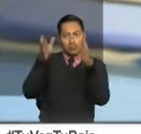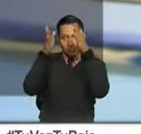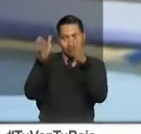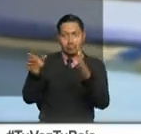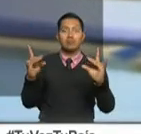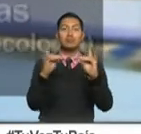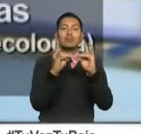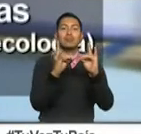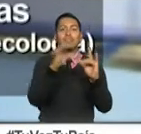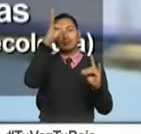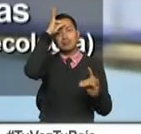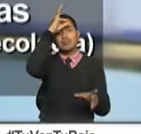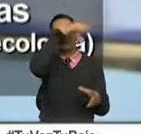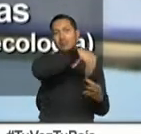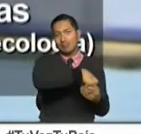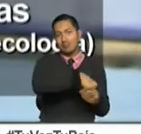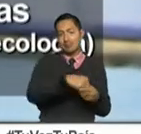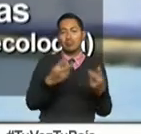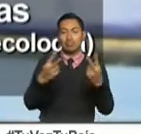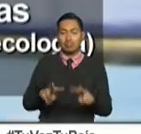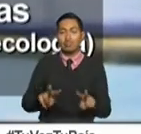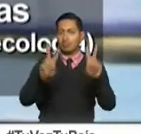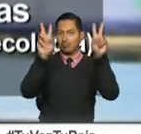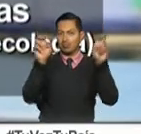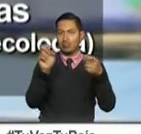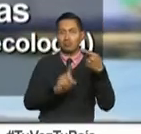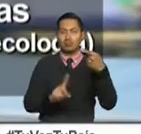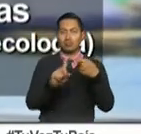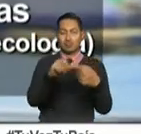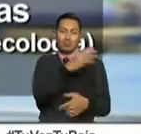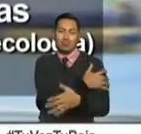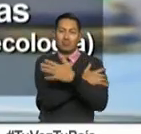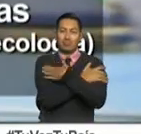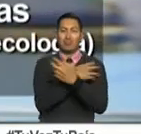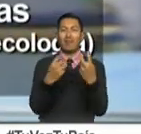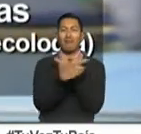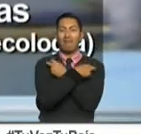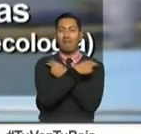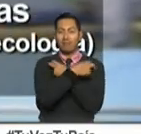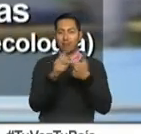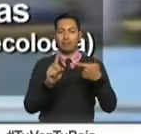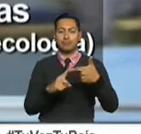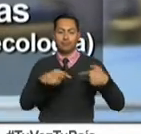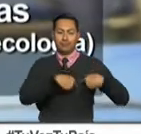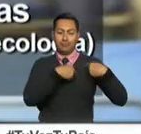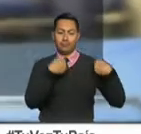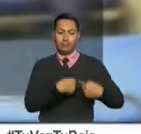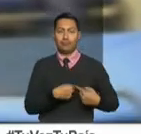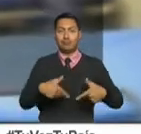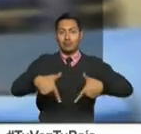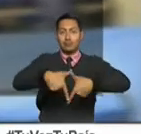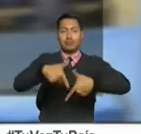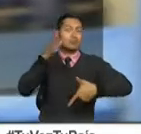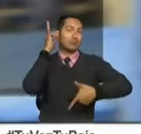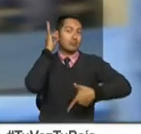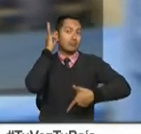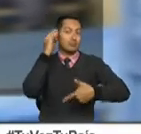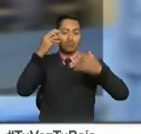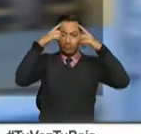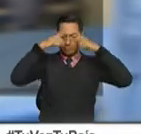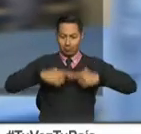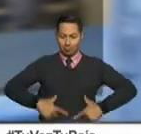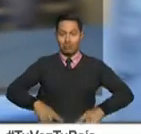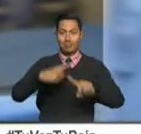hospitalización, especialidades médicas como traumatología, cardiología y ginecología, rayos X,